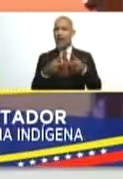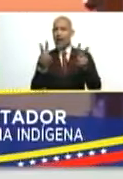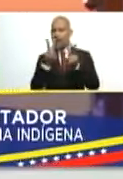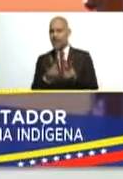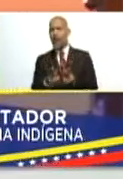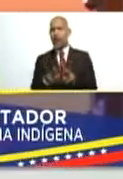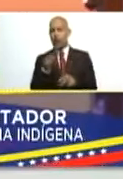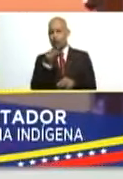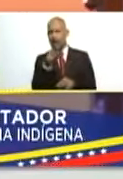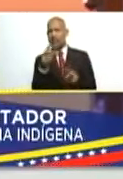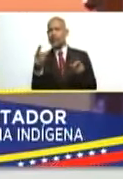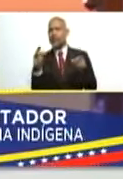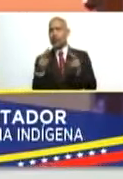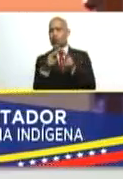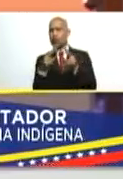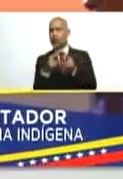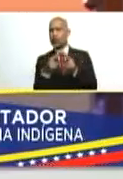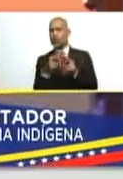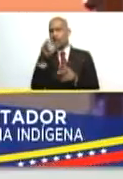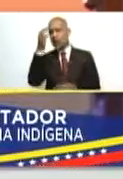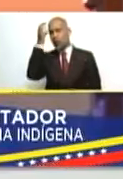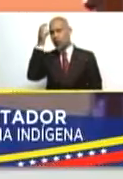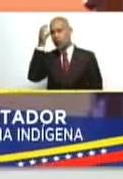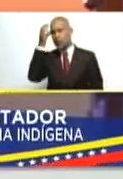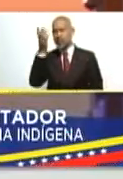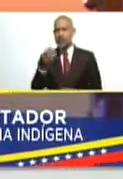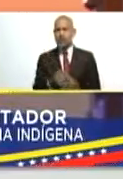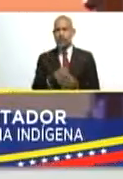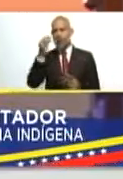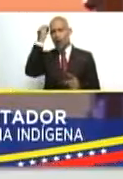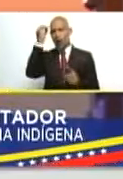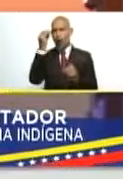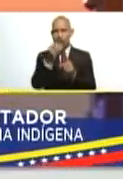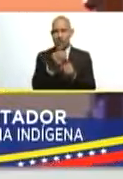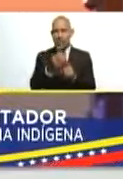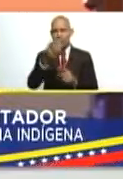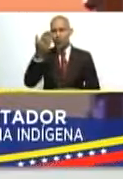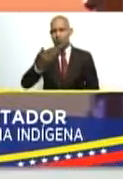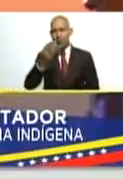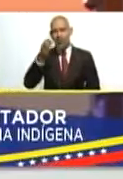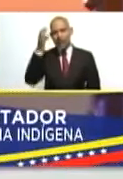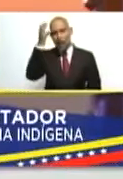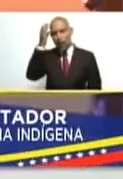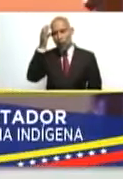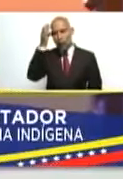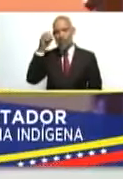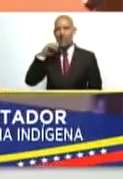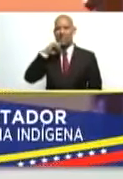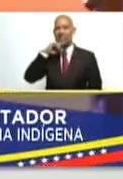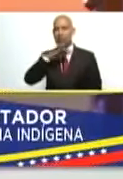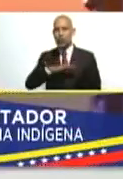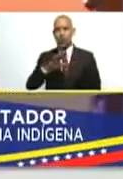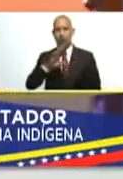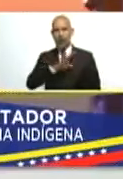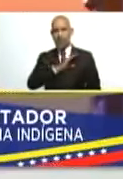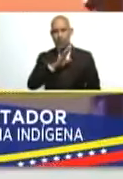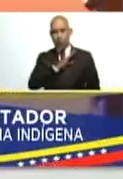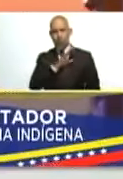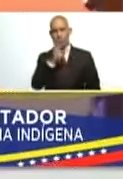generan ese conocimiento, con un objetivo, la conciencia histórica, la conciencia